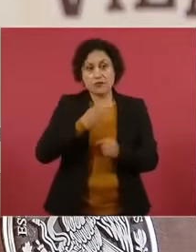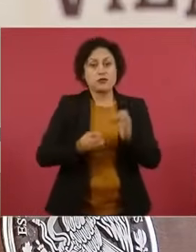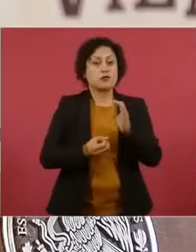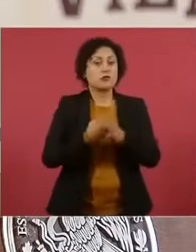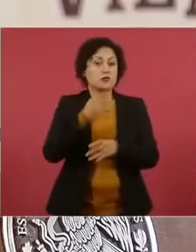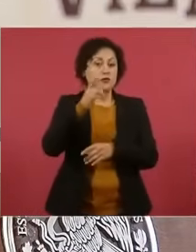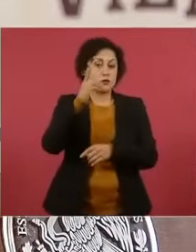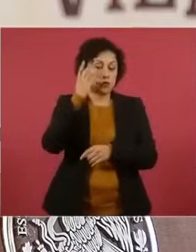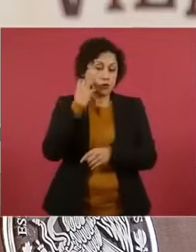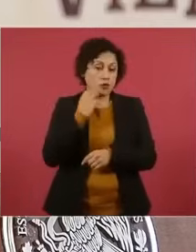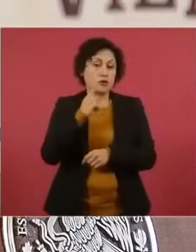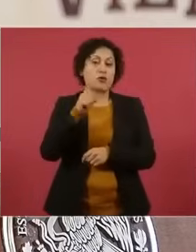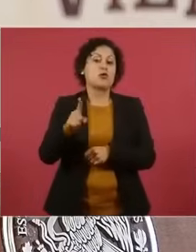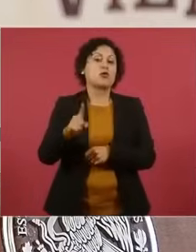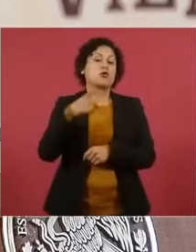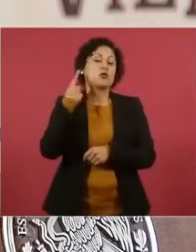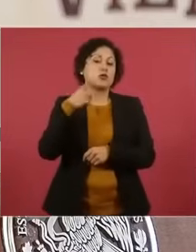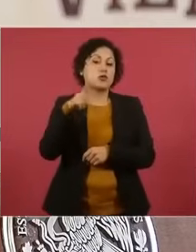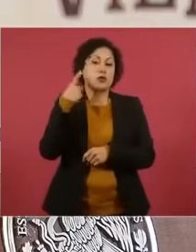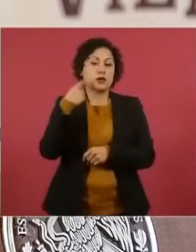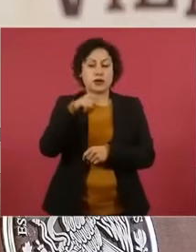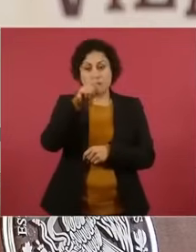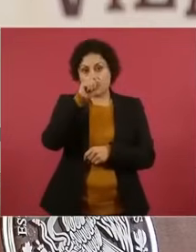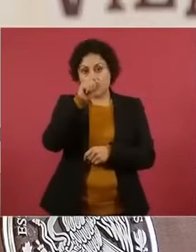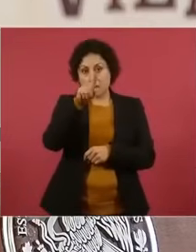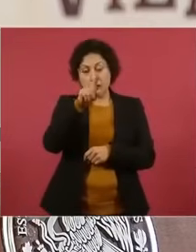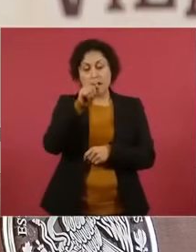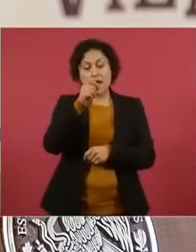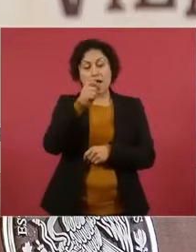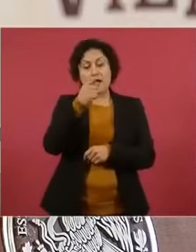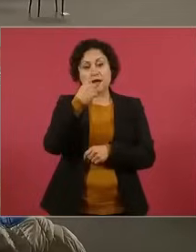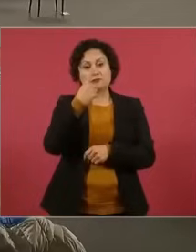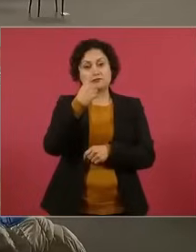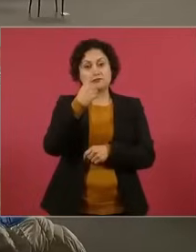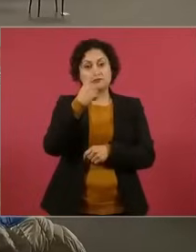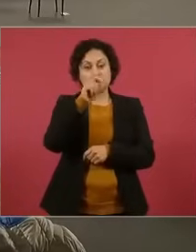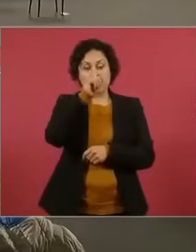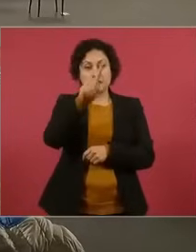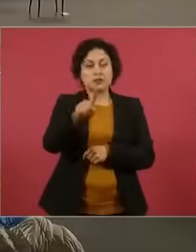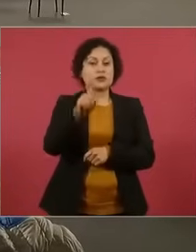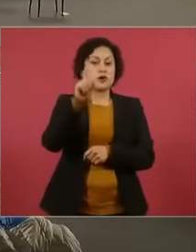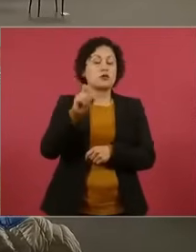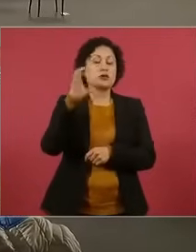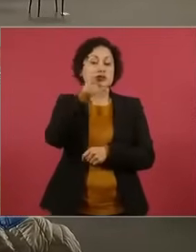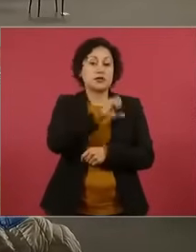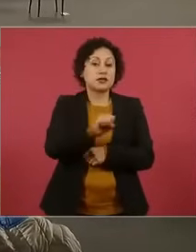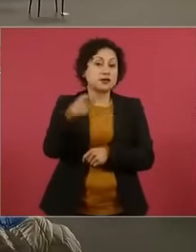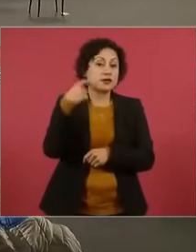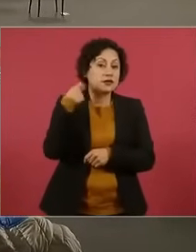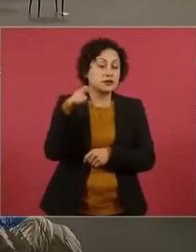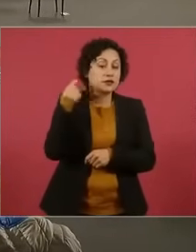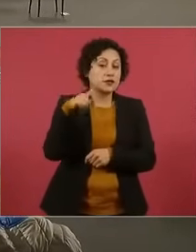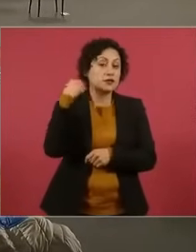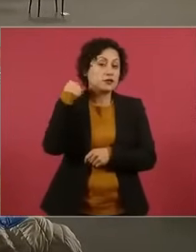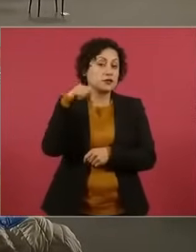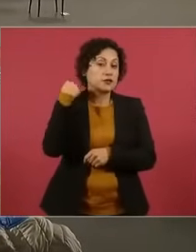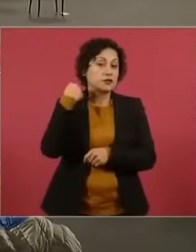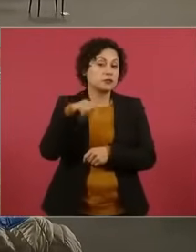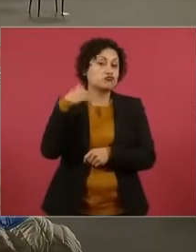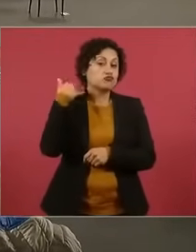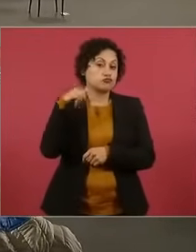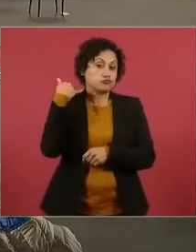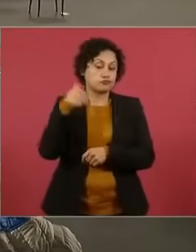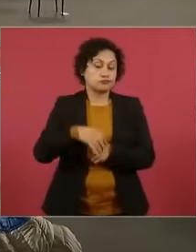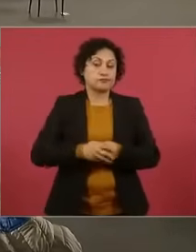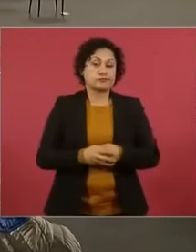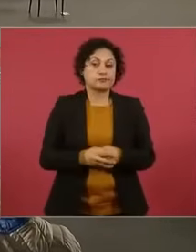Durango, Jalisco, Aguascalientes, Guanajuato, Querétaro, Tabasco y Yucatán. Adelante.